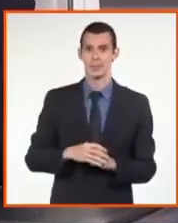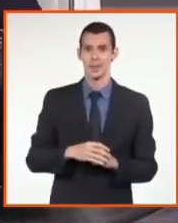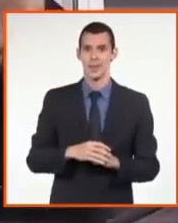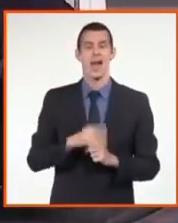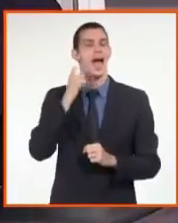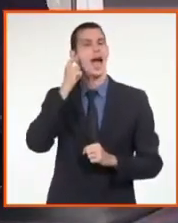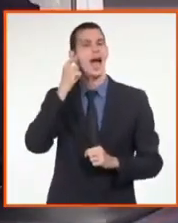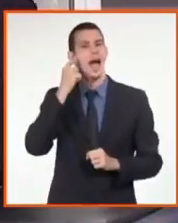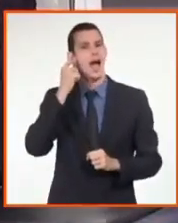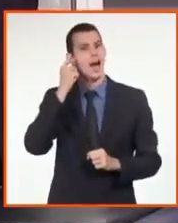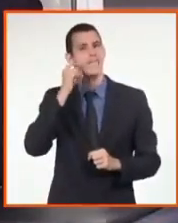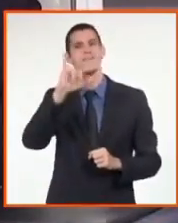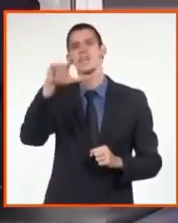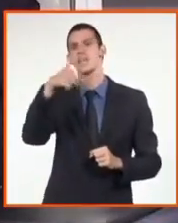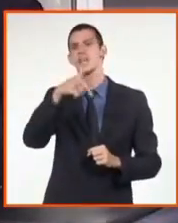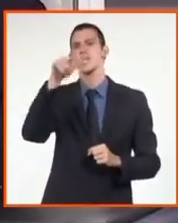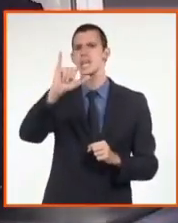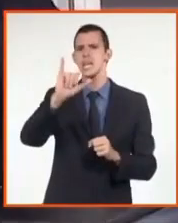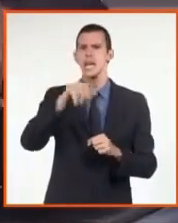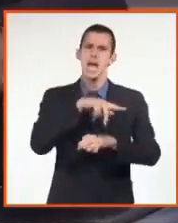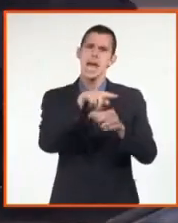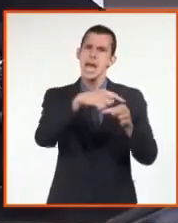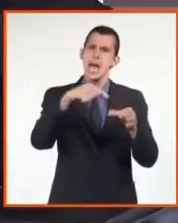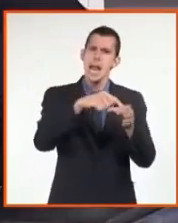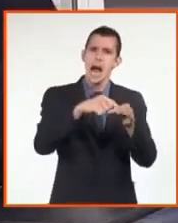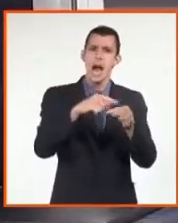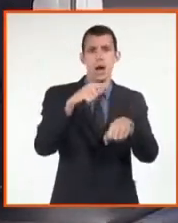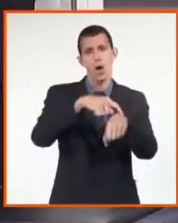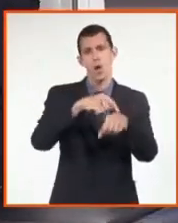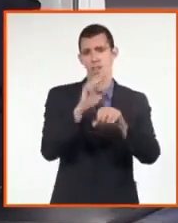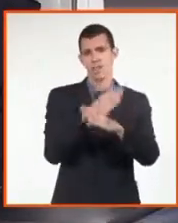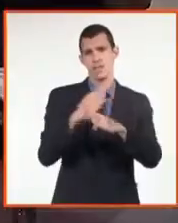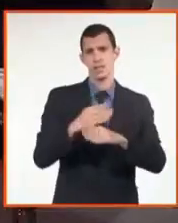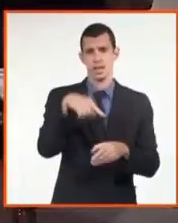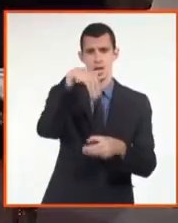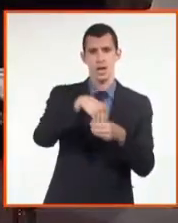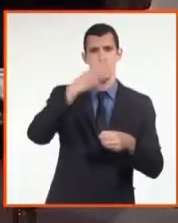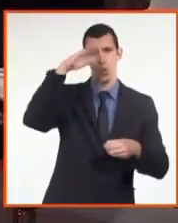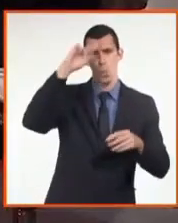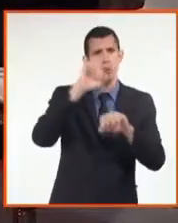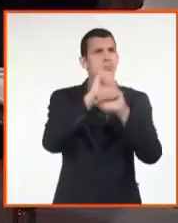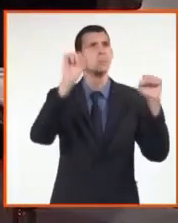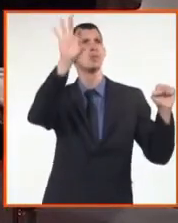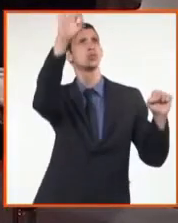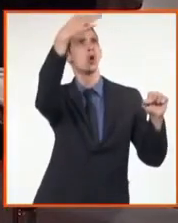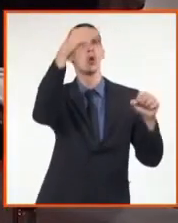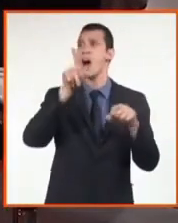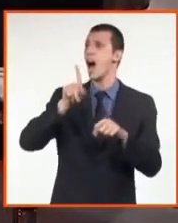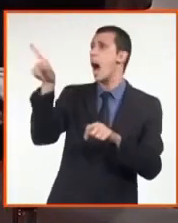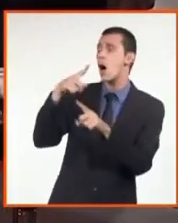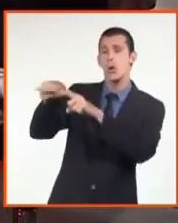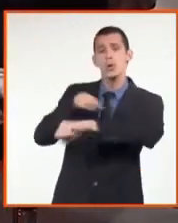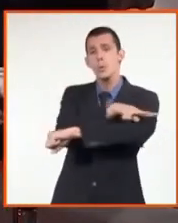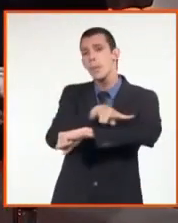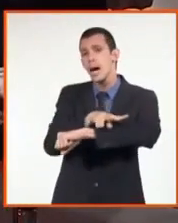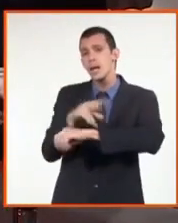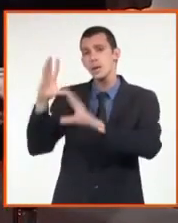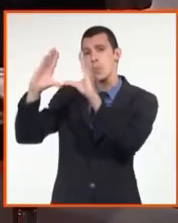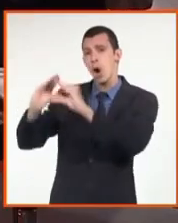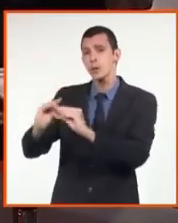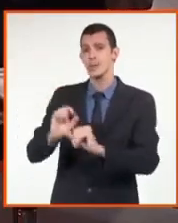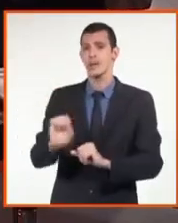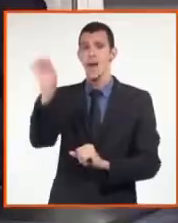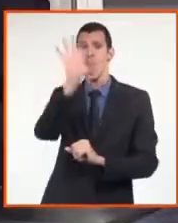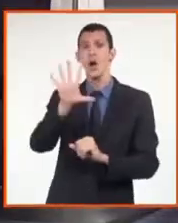está entre 9 horas la diferencia estoy hablando de la India Tailandia Indonesia no con Europa tenemos seis horas con África tenemos